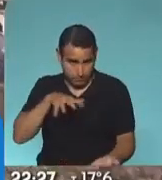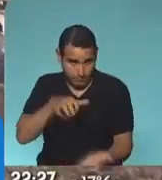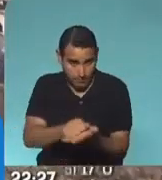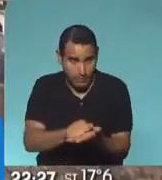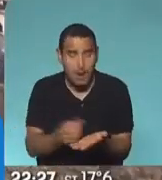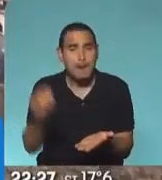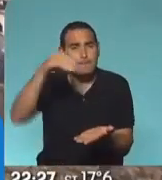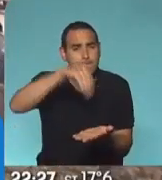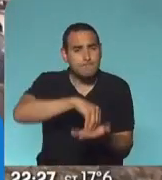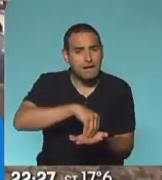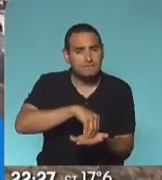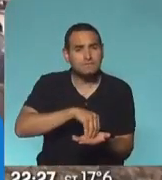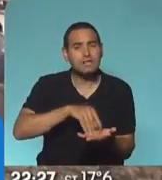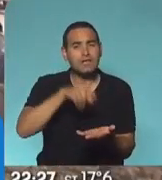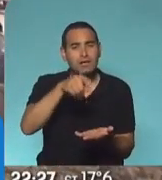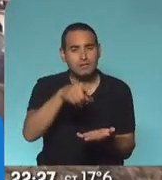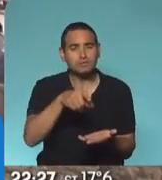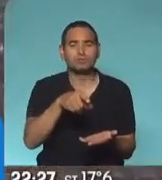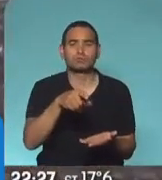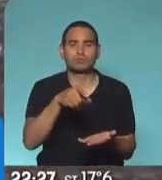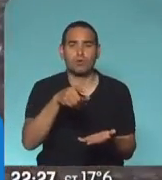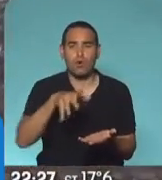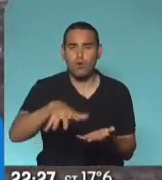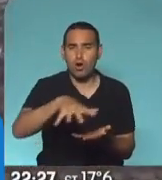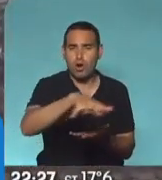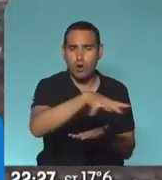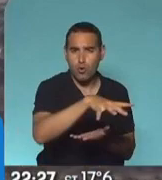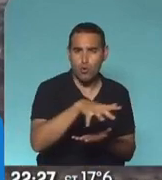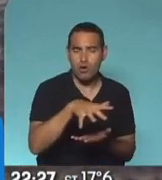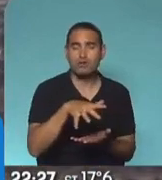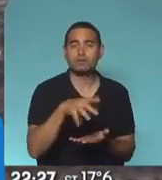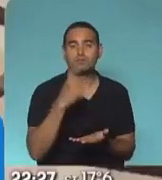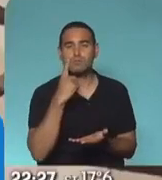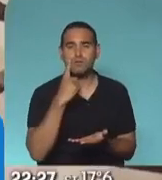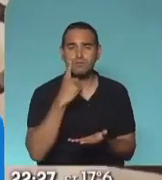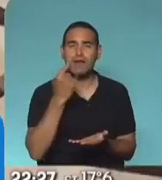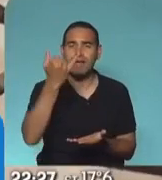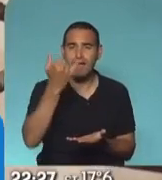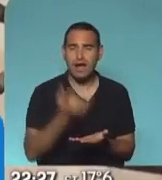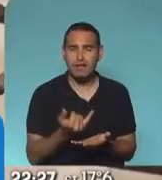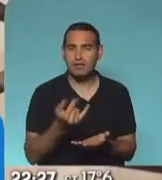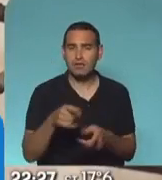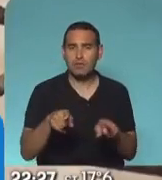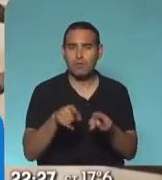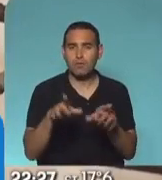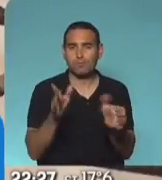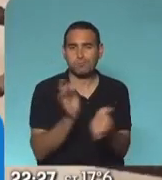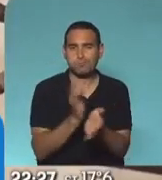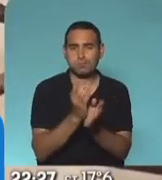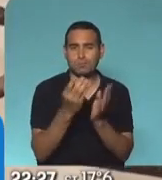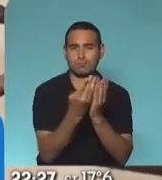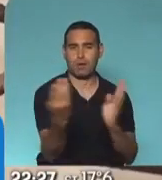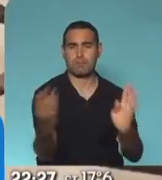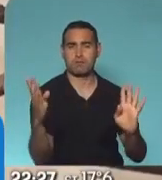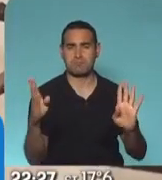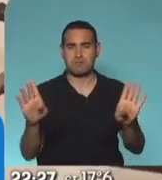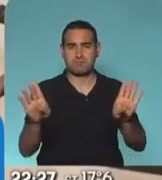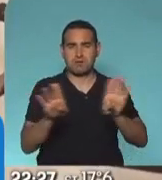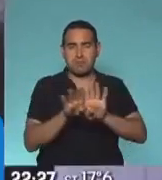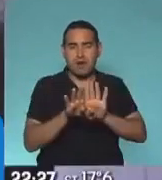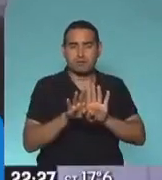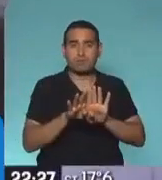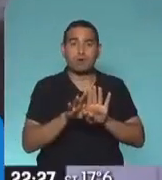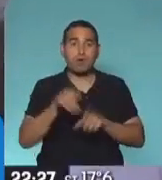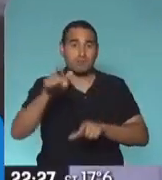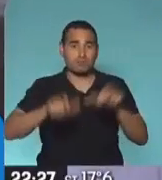que, a través de las proyecciones de sus zonas municipales y de seguridad, funcionan como barreras que terminan fragmentando y reduciendo